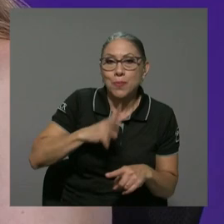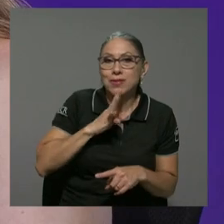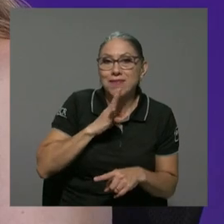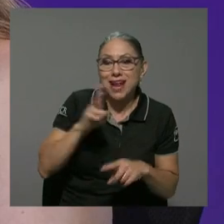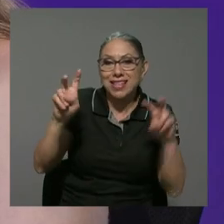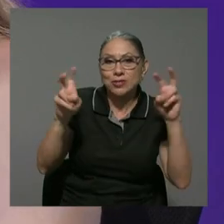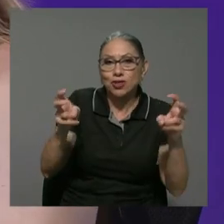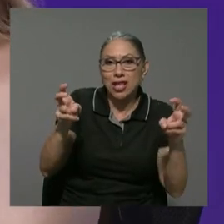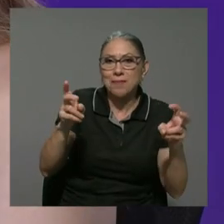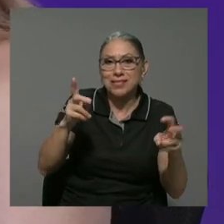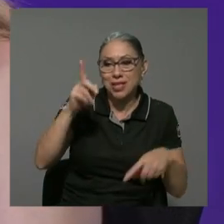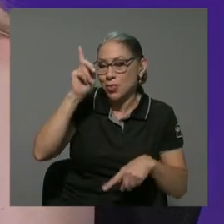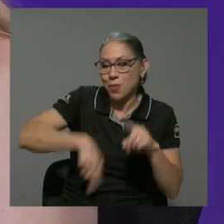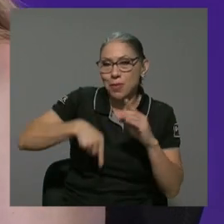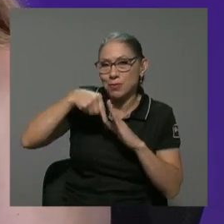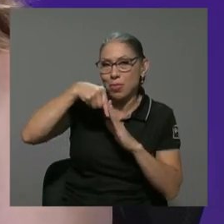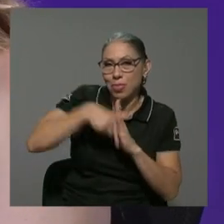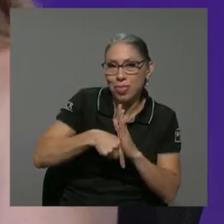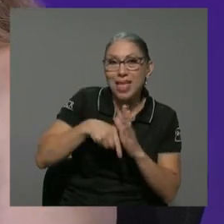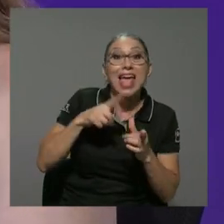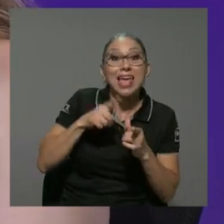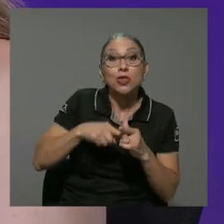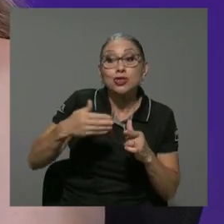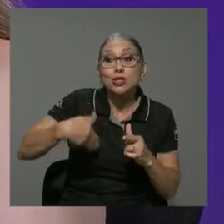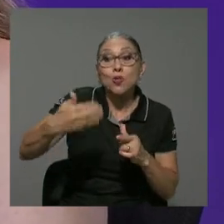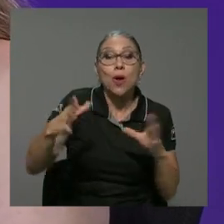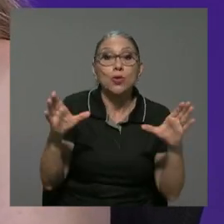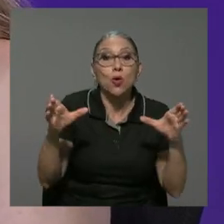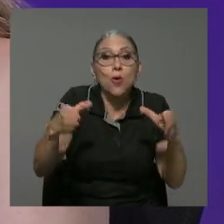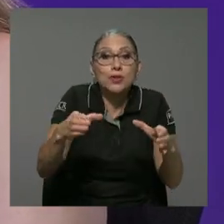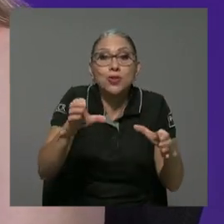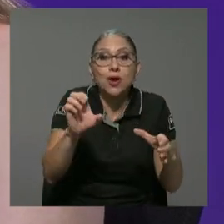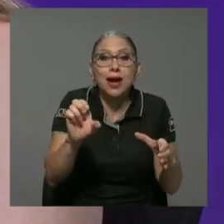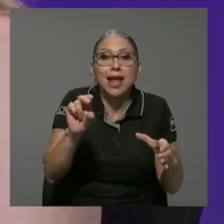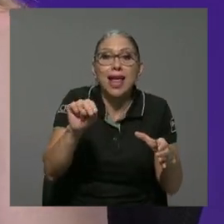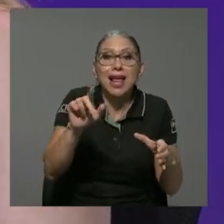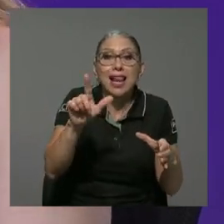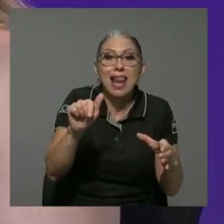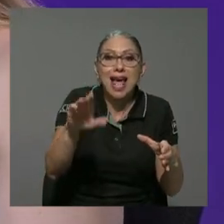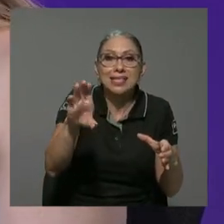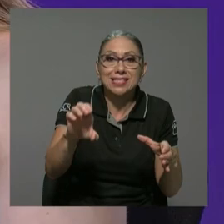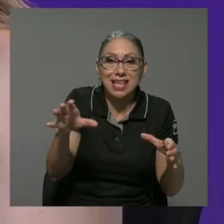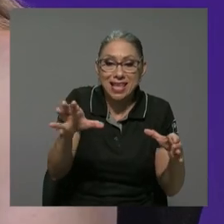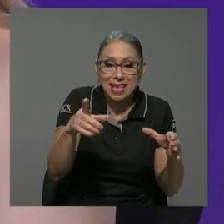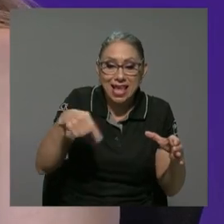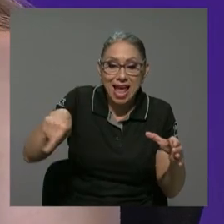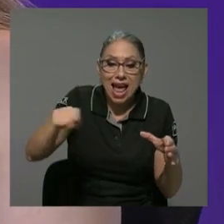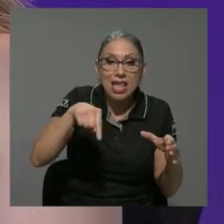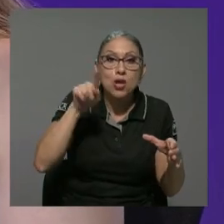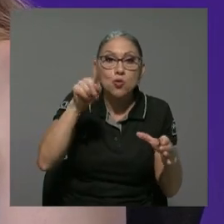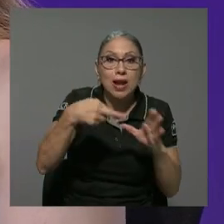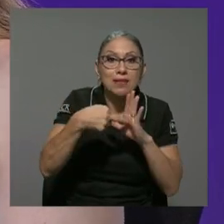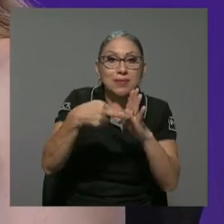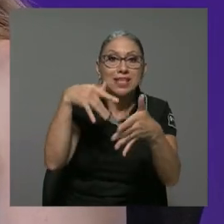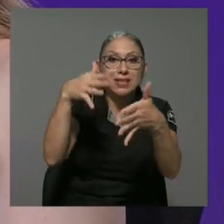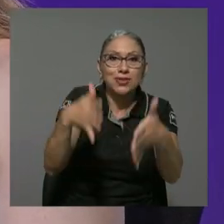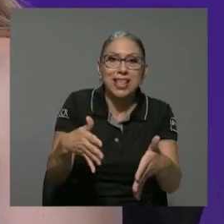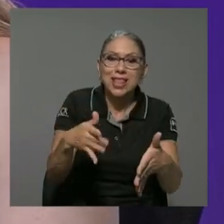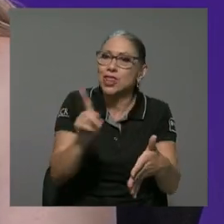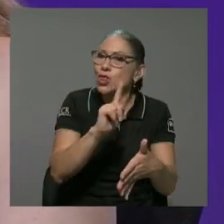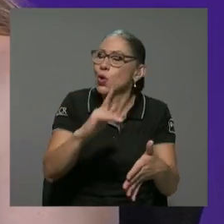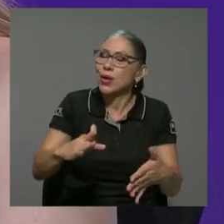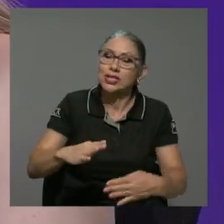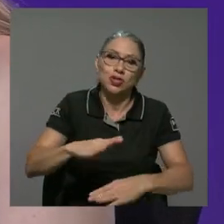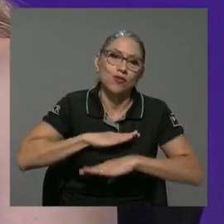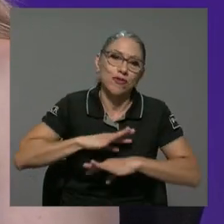ejemplo, en estas comisiones de enlace, ¿verdad?, al tener una representación estudiantil, sentimos que no es suficiente. Muchas veces nuestra voz no